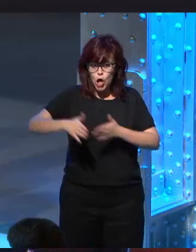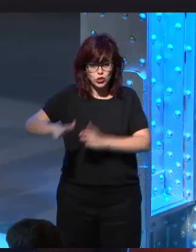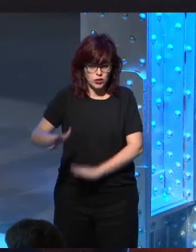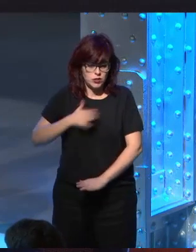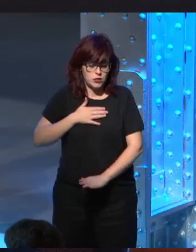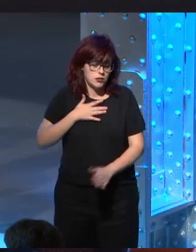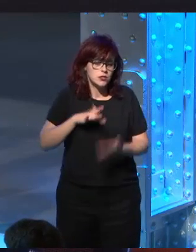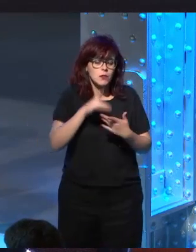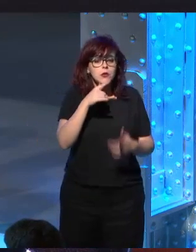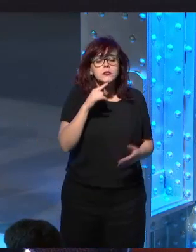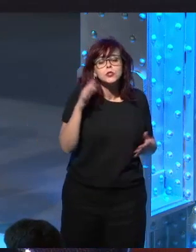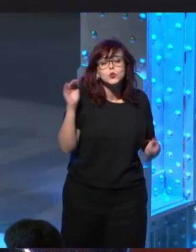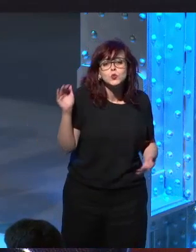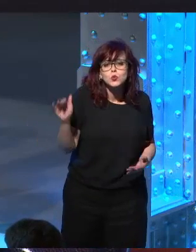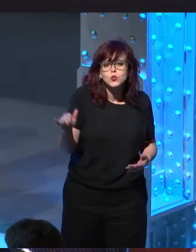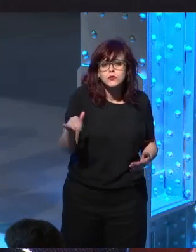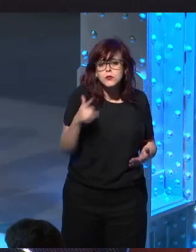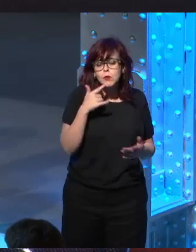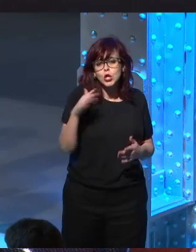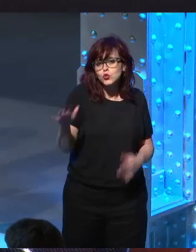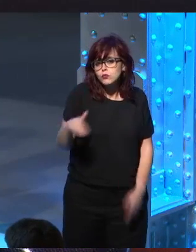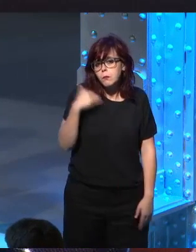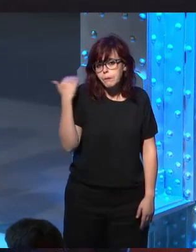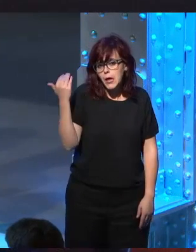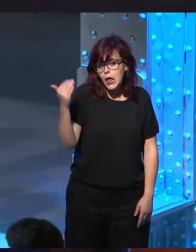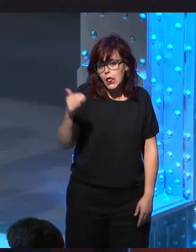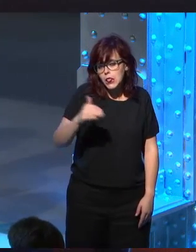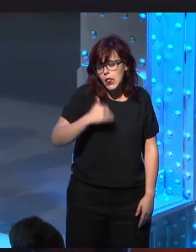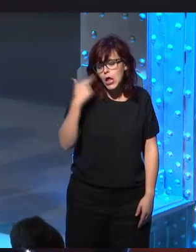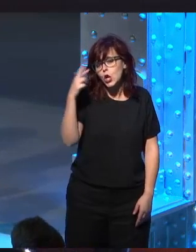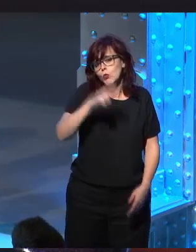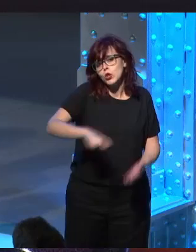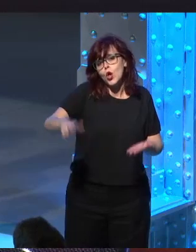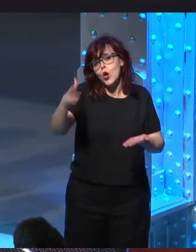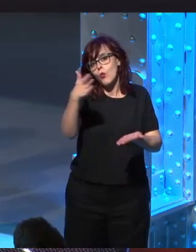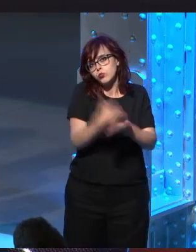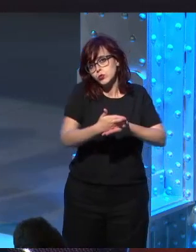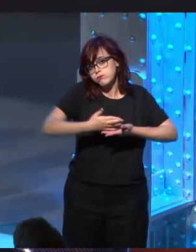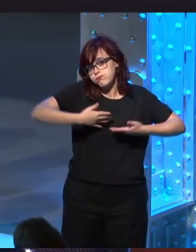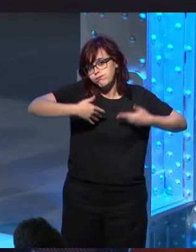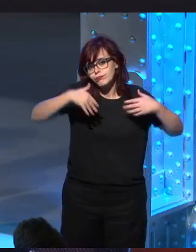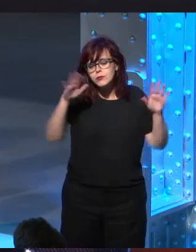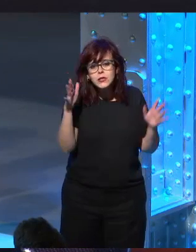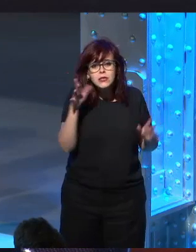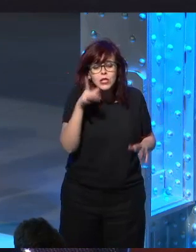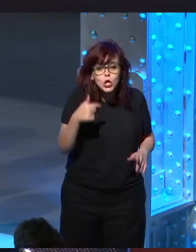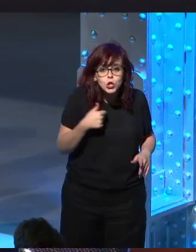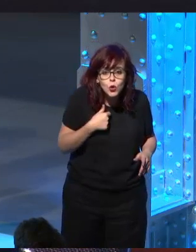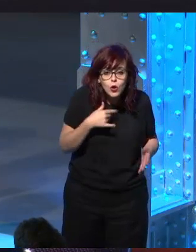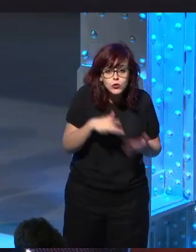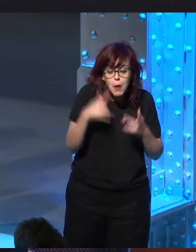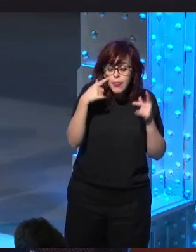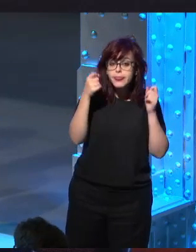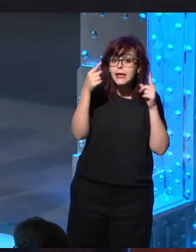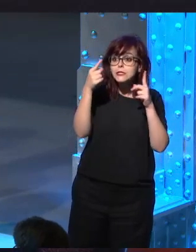suspendían todo lo suspendible. Repetían curso todo lo repetí. Y además, fíjate una cosa, yo descubrí al